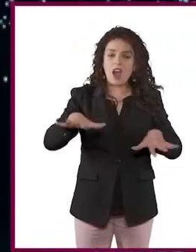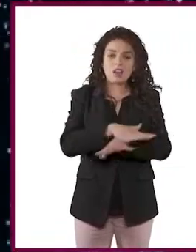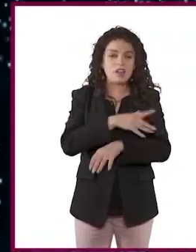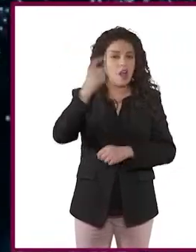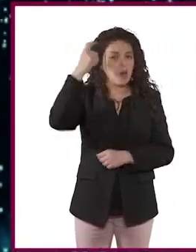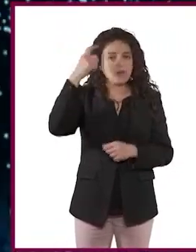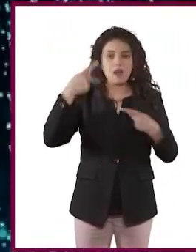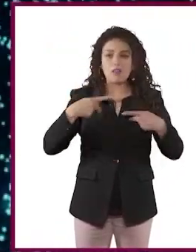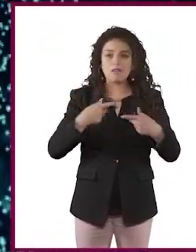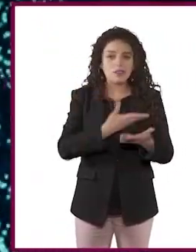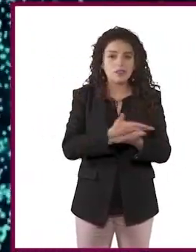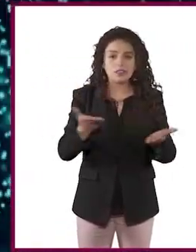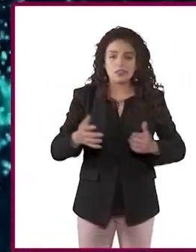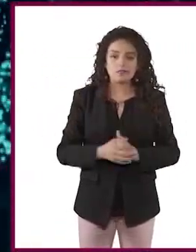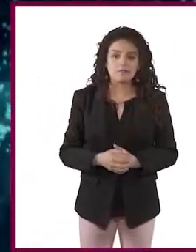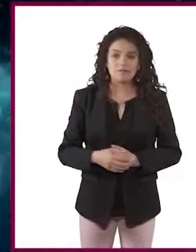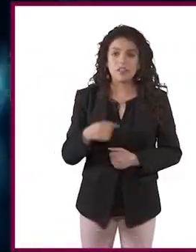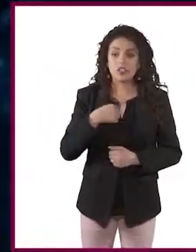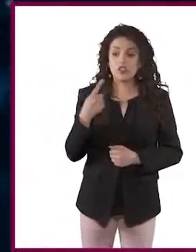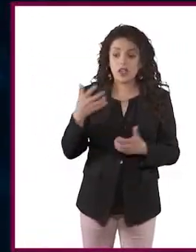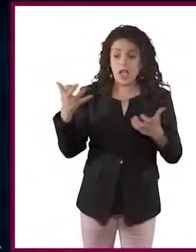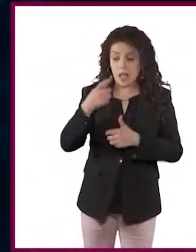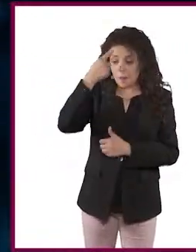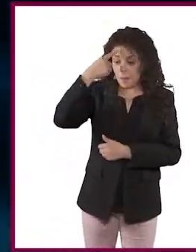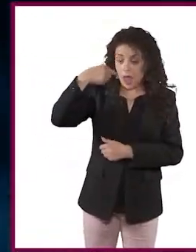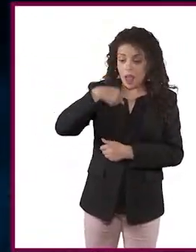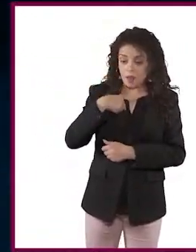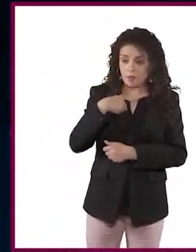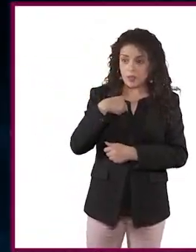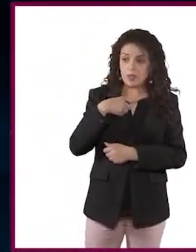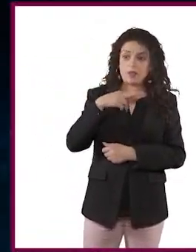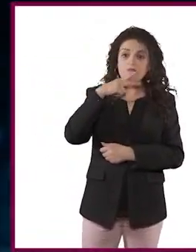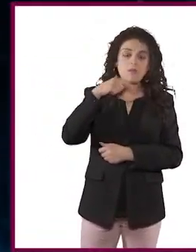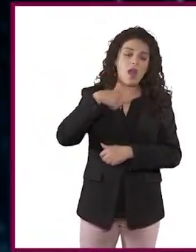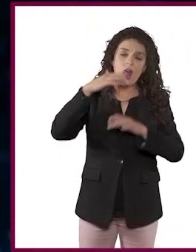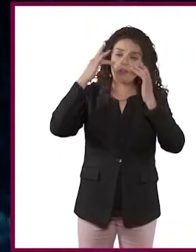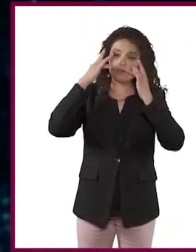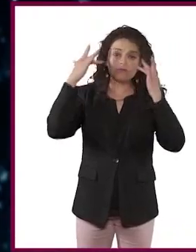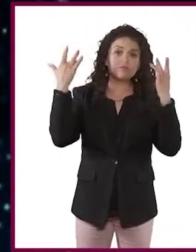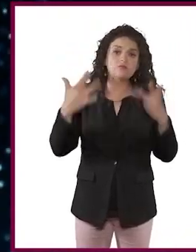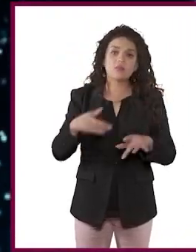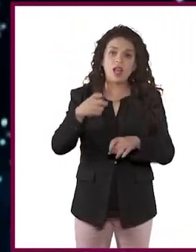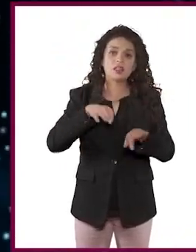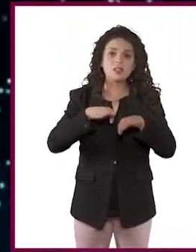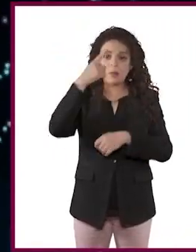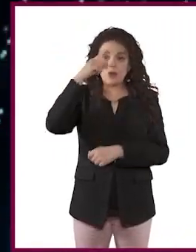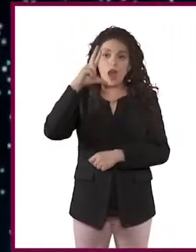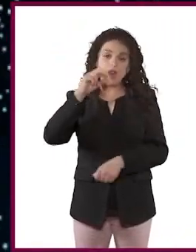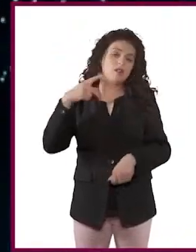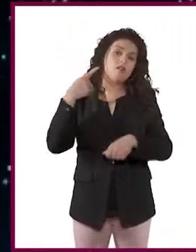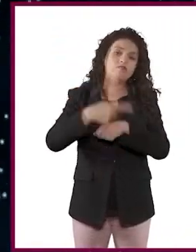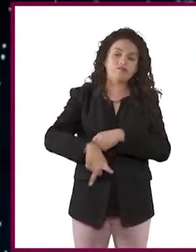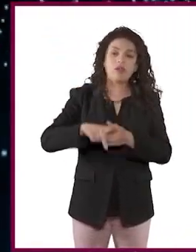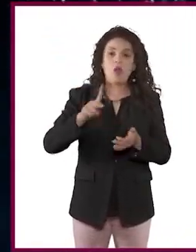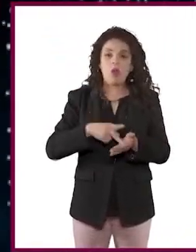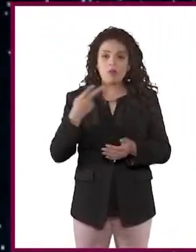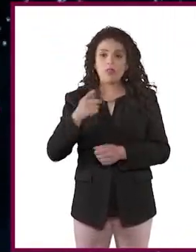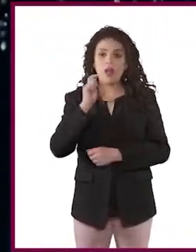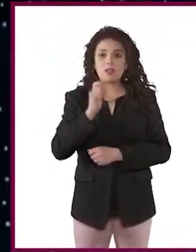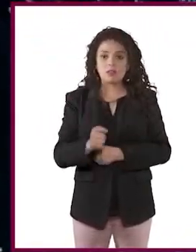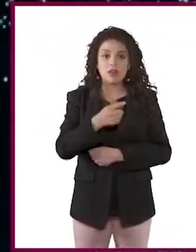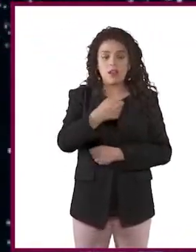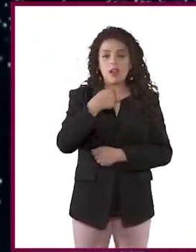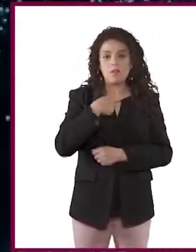muy difícilmente van a cambiar. Y lo único que yo hice para mí fue salirme de este trabajo para no estar